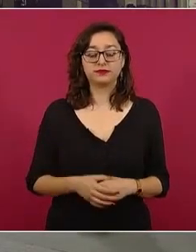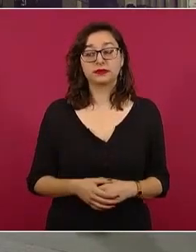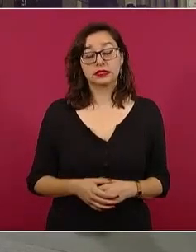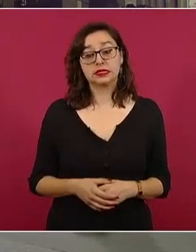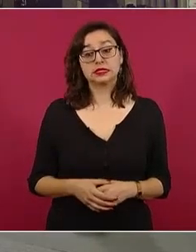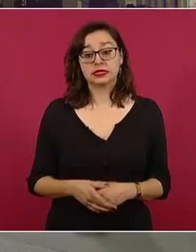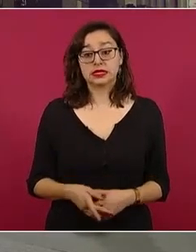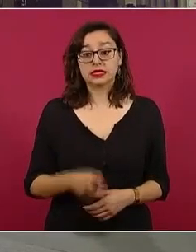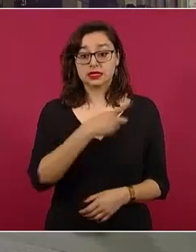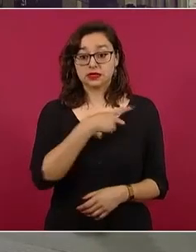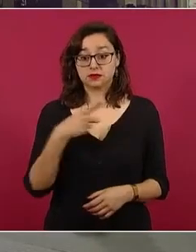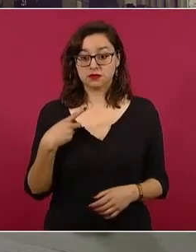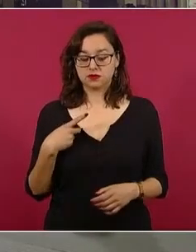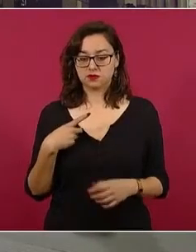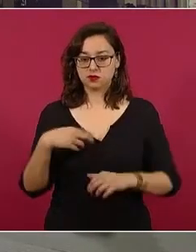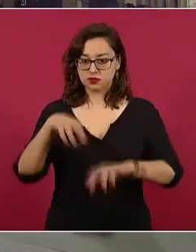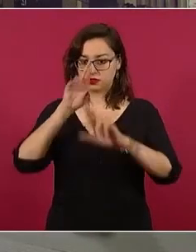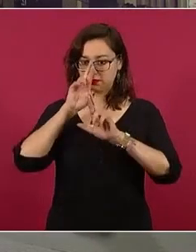autonomía